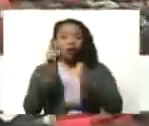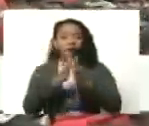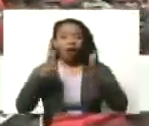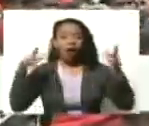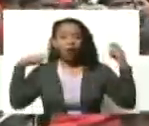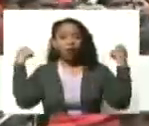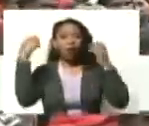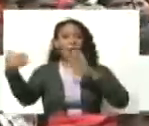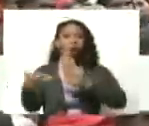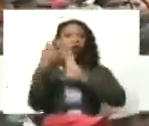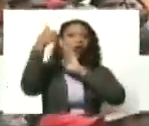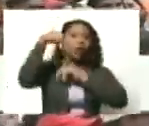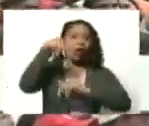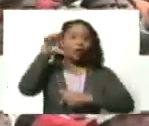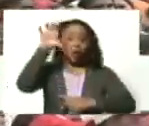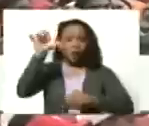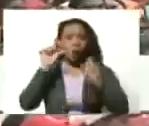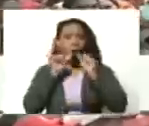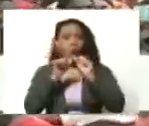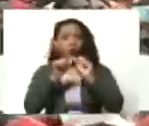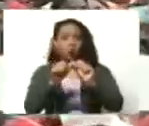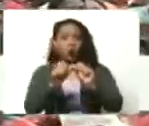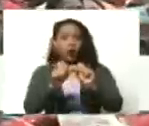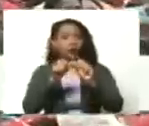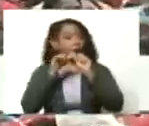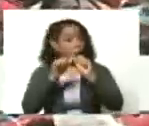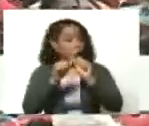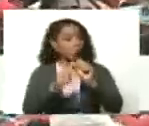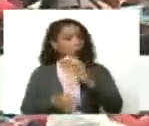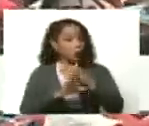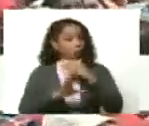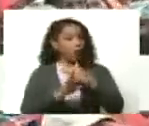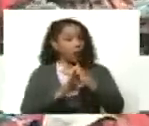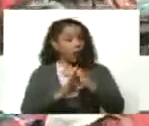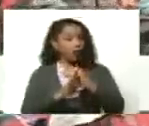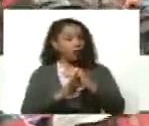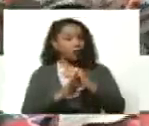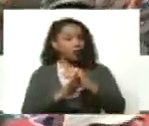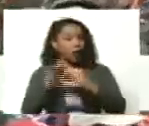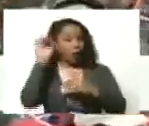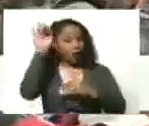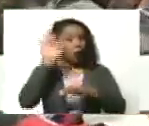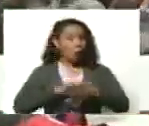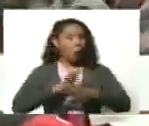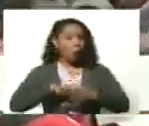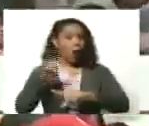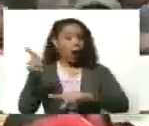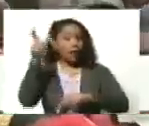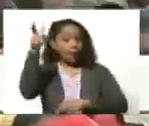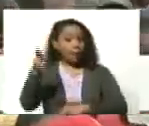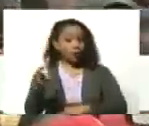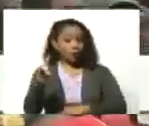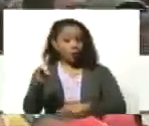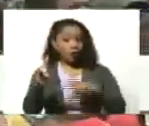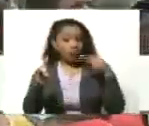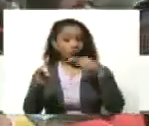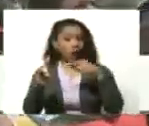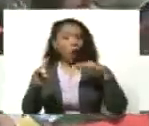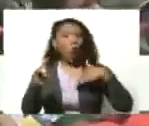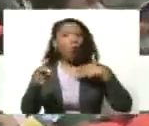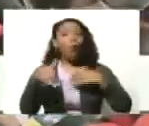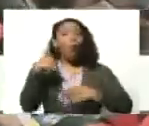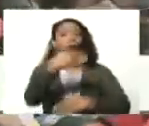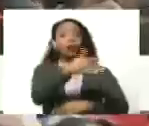contra este país que sigue. Y va a seguir, porque esa persona, cuando